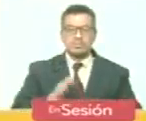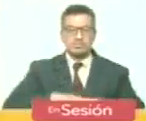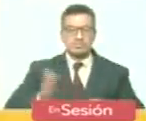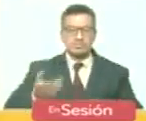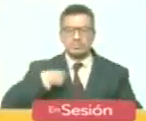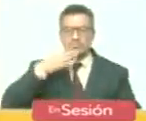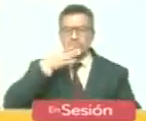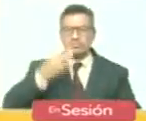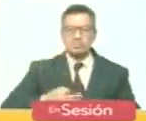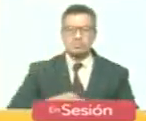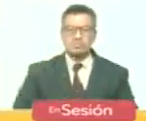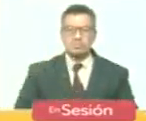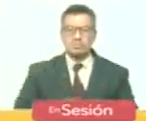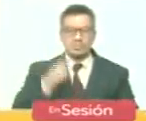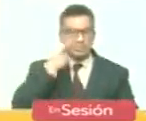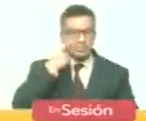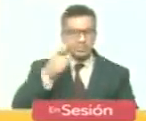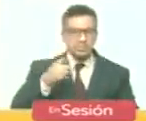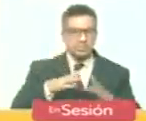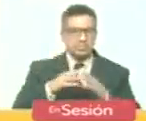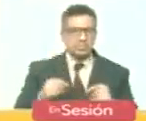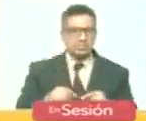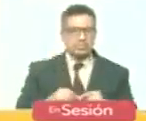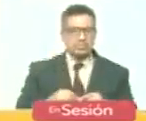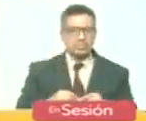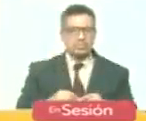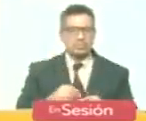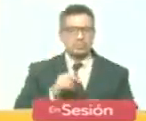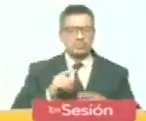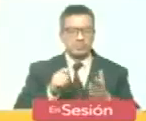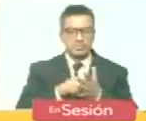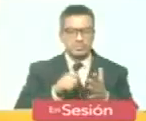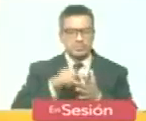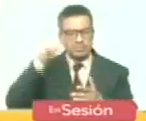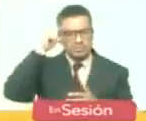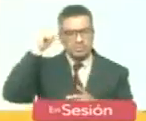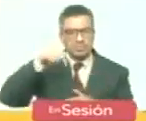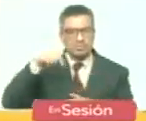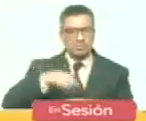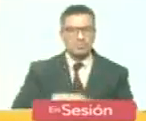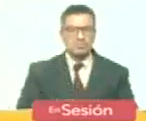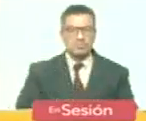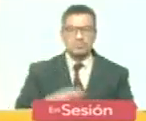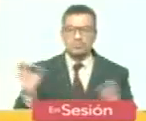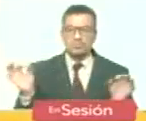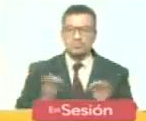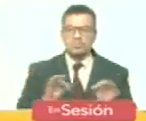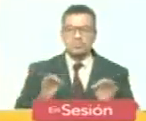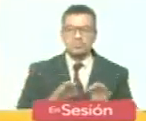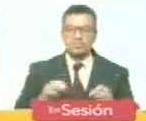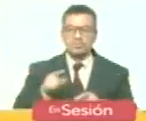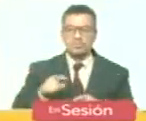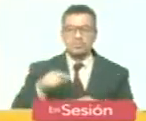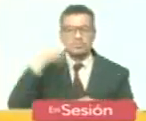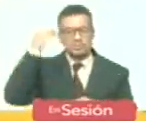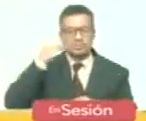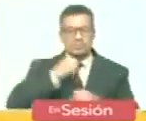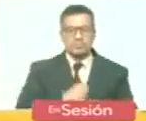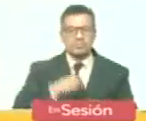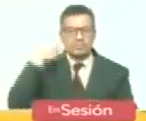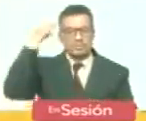verdad, viendo las circunstancias dramáticas del mundo de hoy, nada tenemos que esperar de